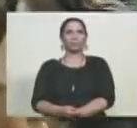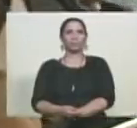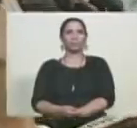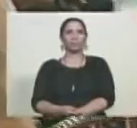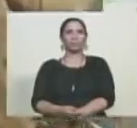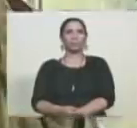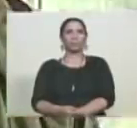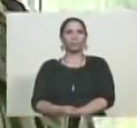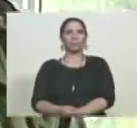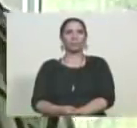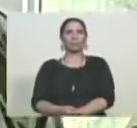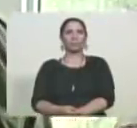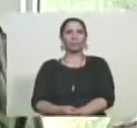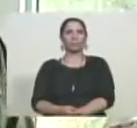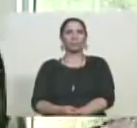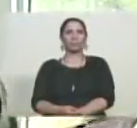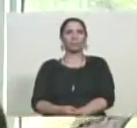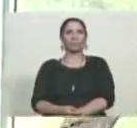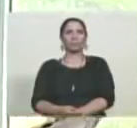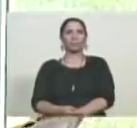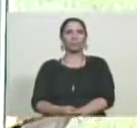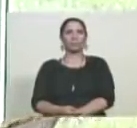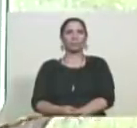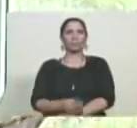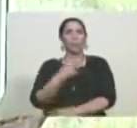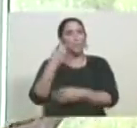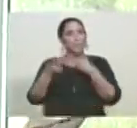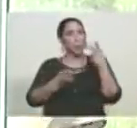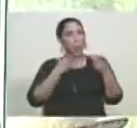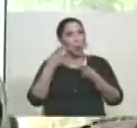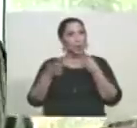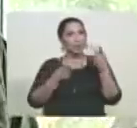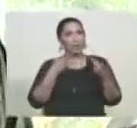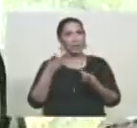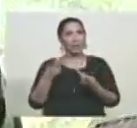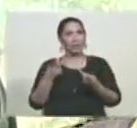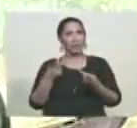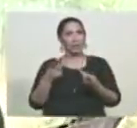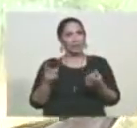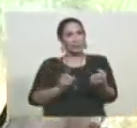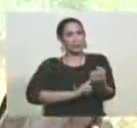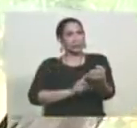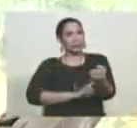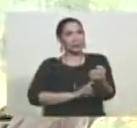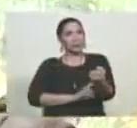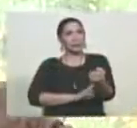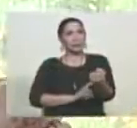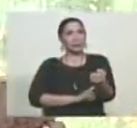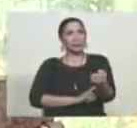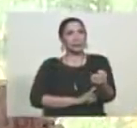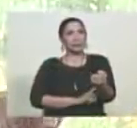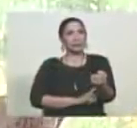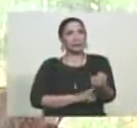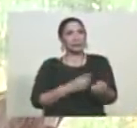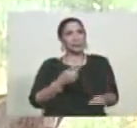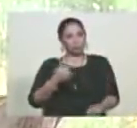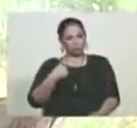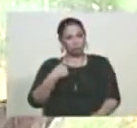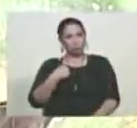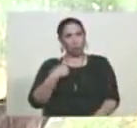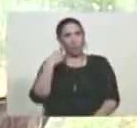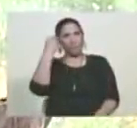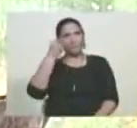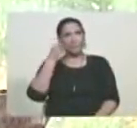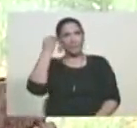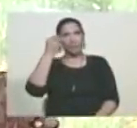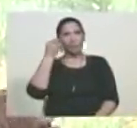No hubo insumos, camarada. Una política que salió y por eso nos da rabia. Y ya de manera particular, me pienso que es